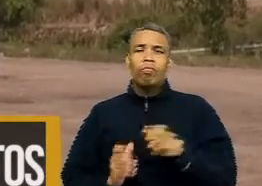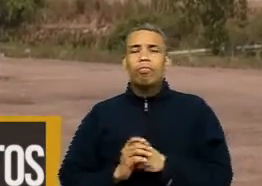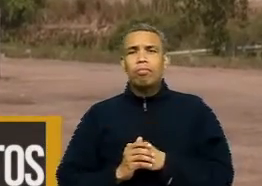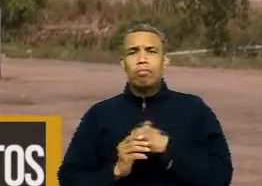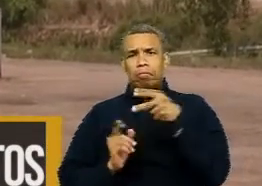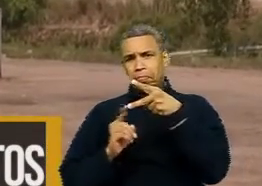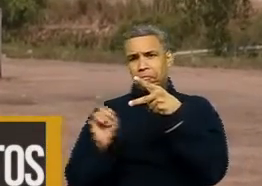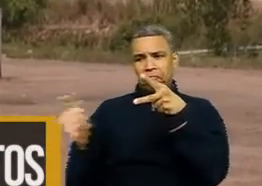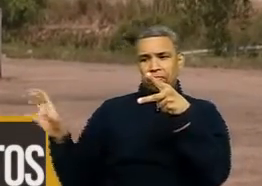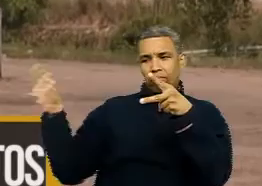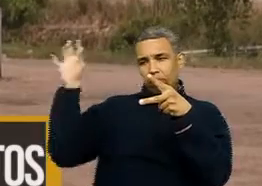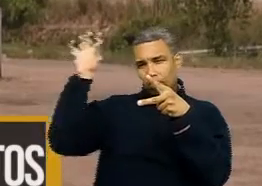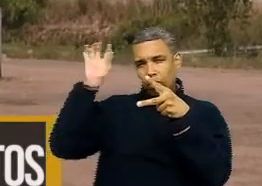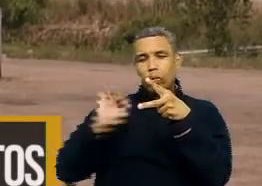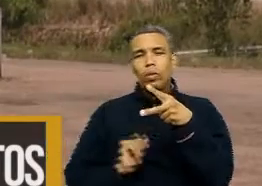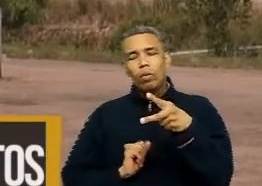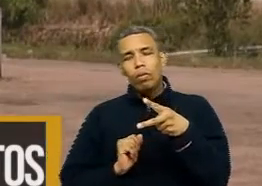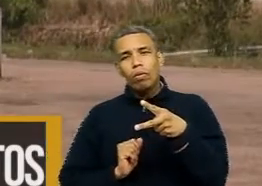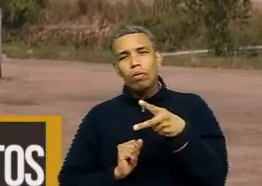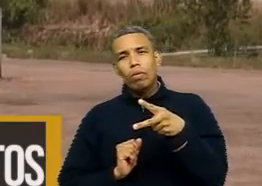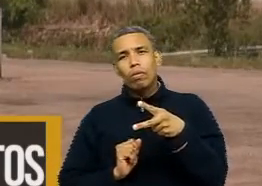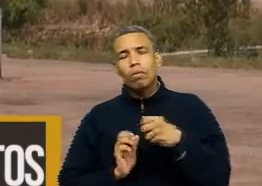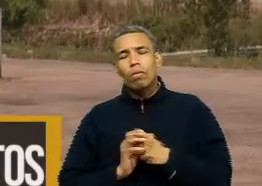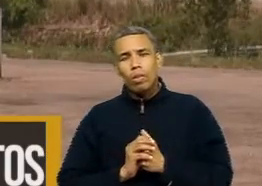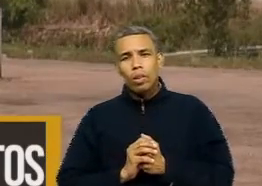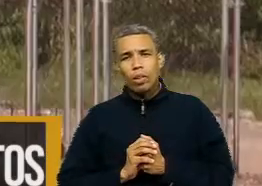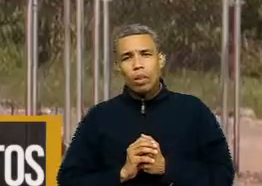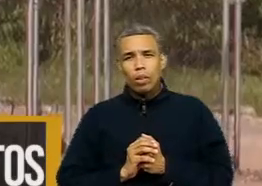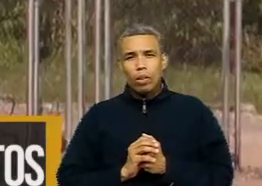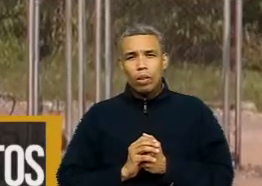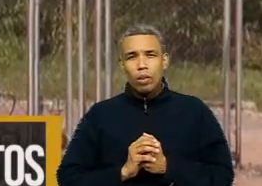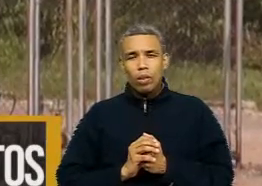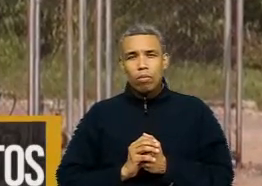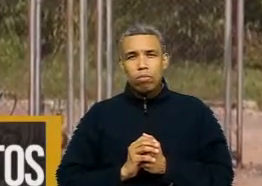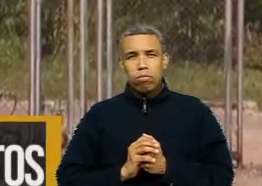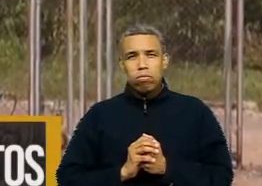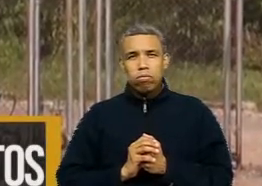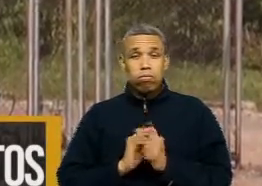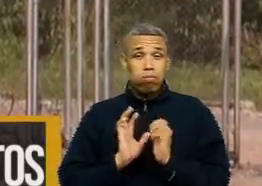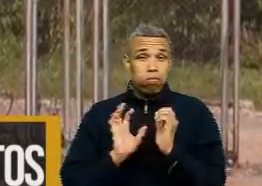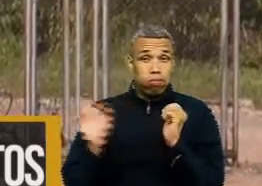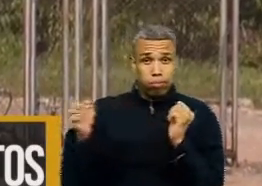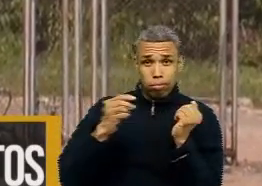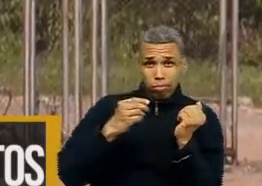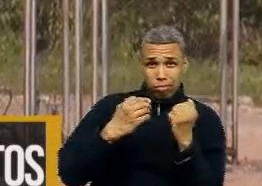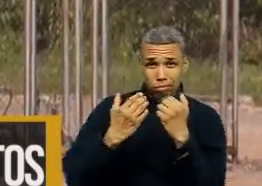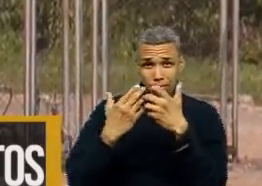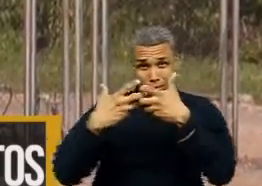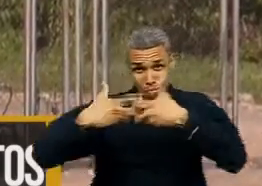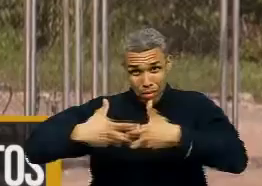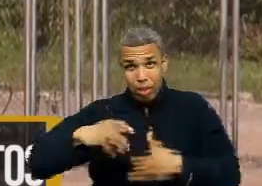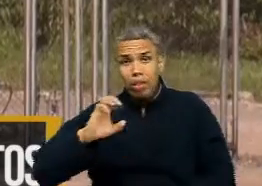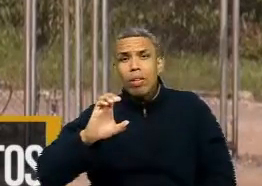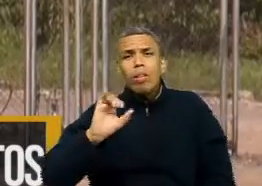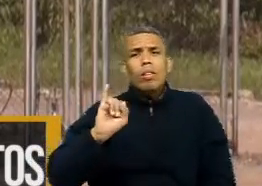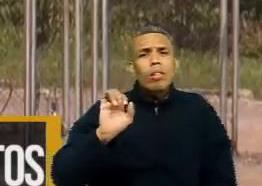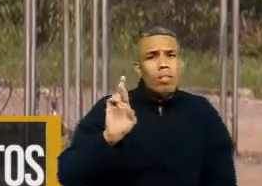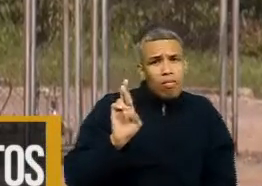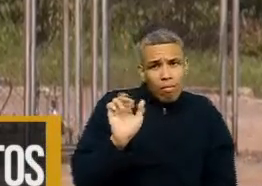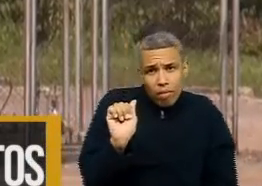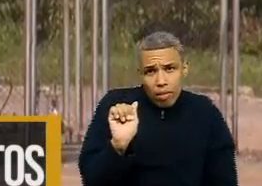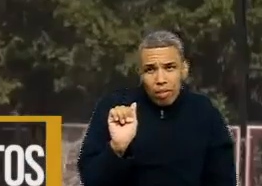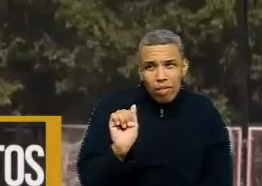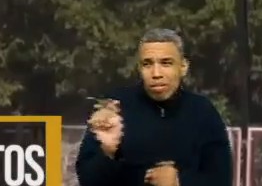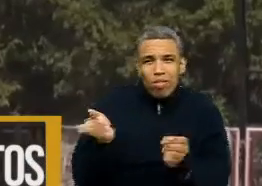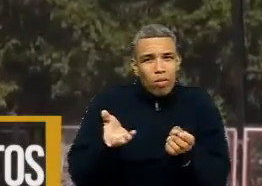también sabemos que la empresa, pues el proyecto no quiere trabajar con nosotros los líderes, que están vulnerando unos acuerdos con los cuales se